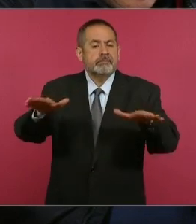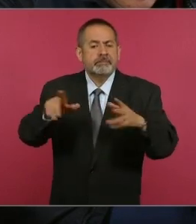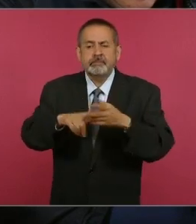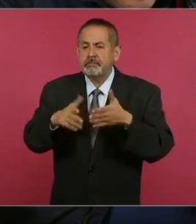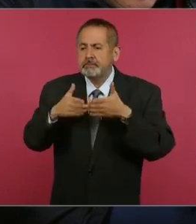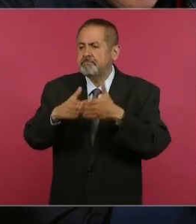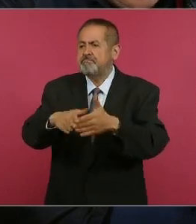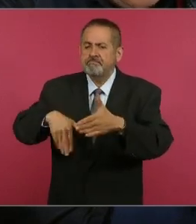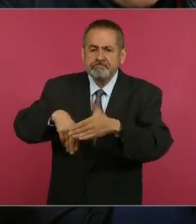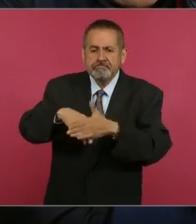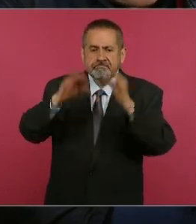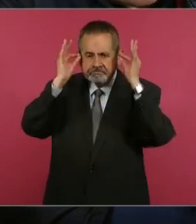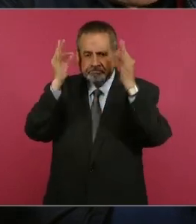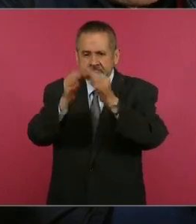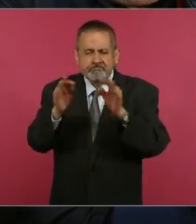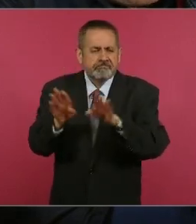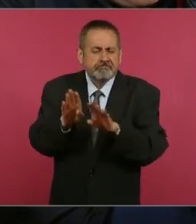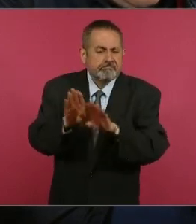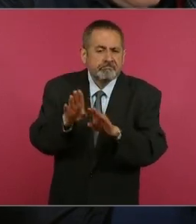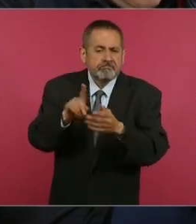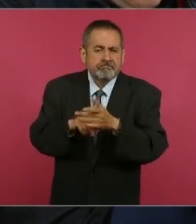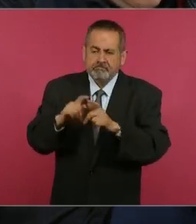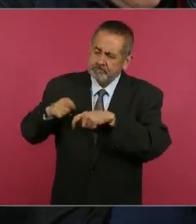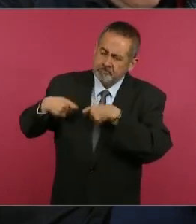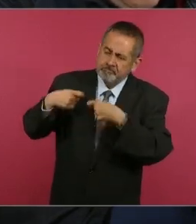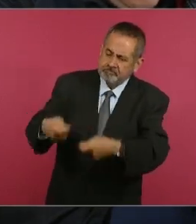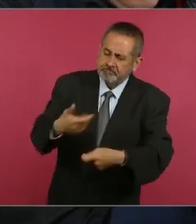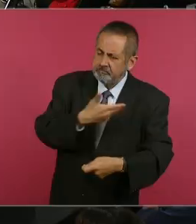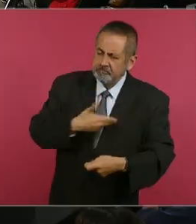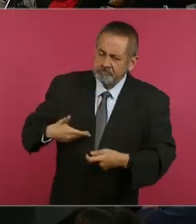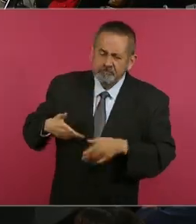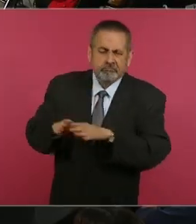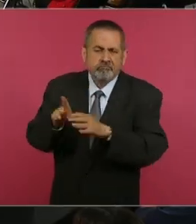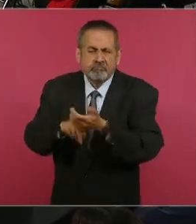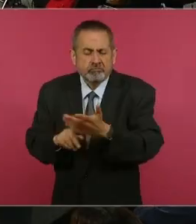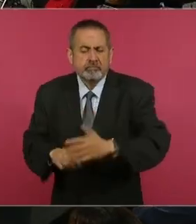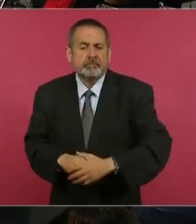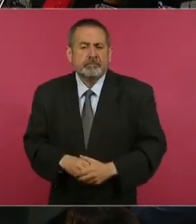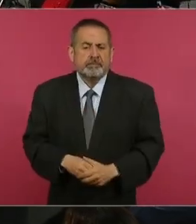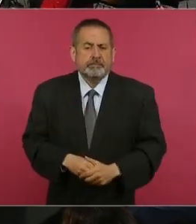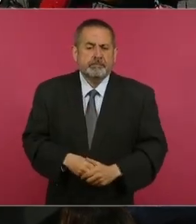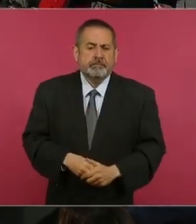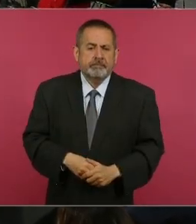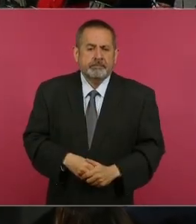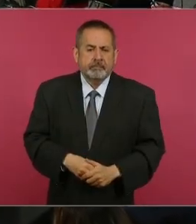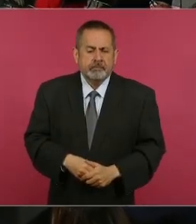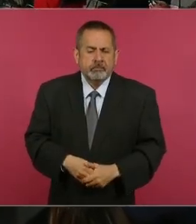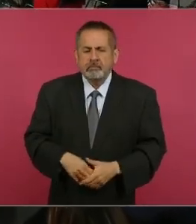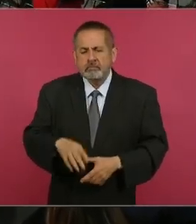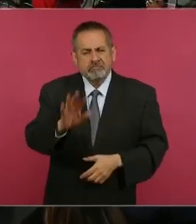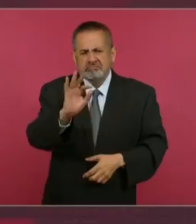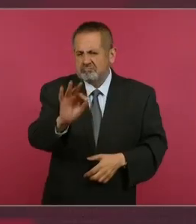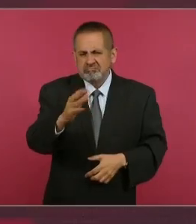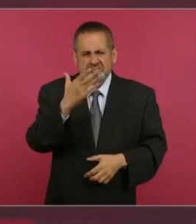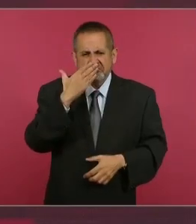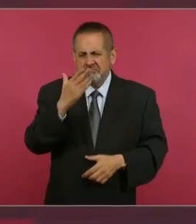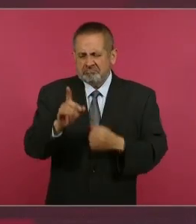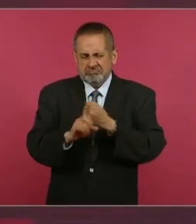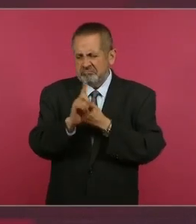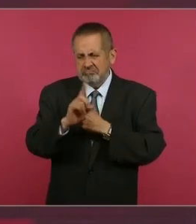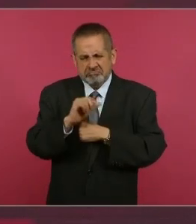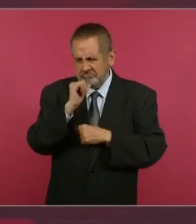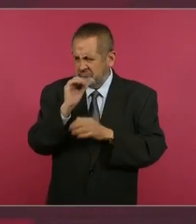puertos, aduanas en este cambio de mando? Todo bien, no habría ningún problema.